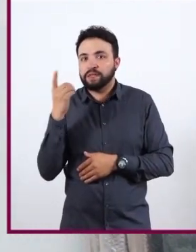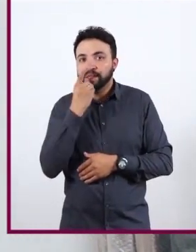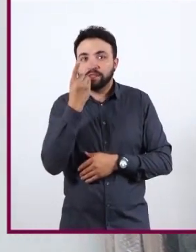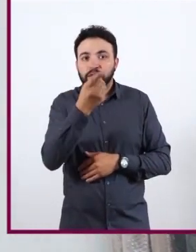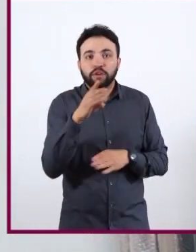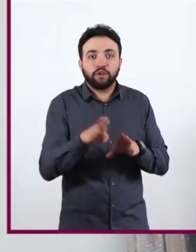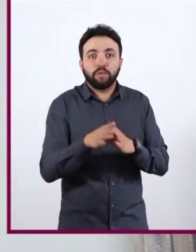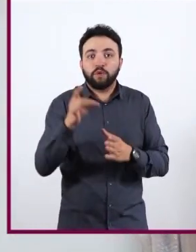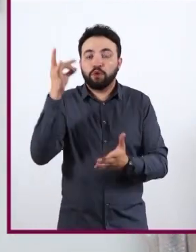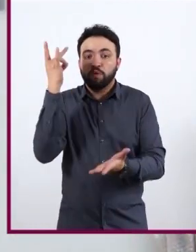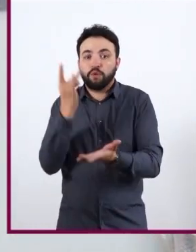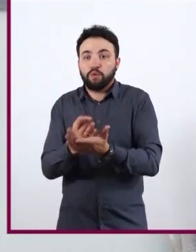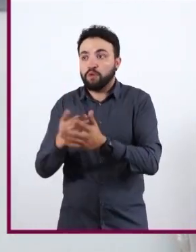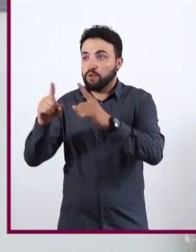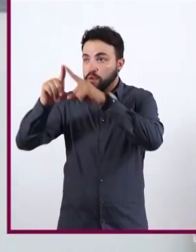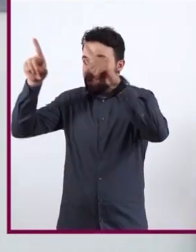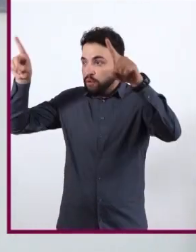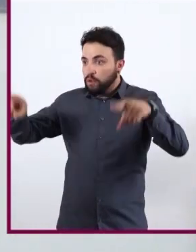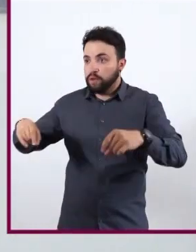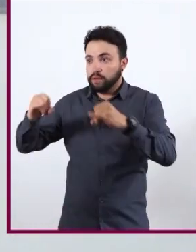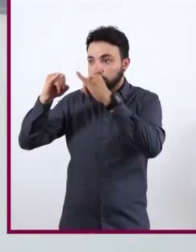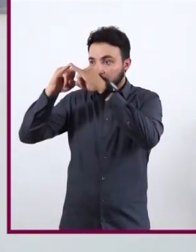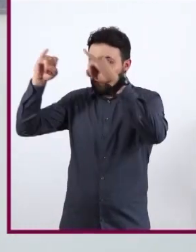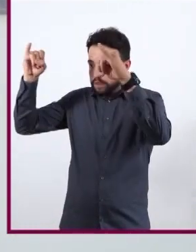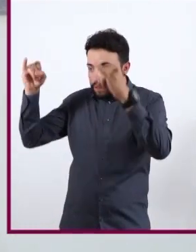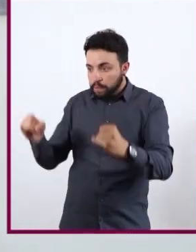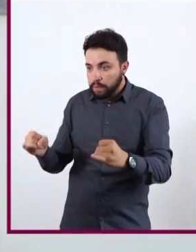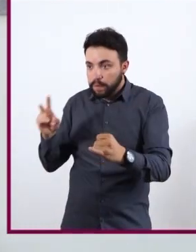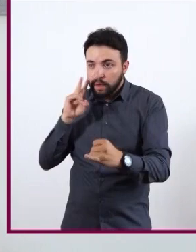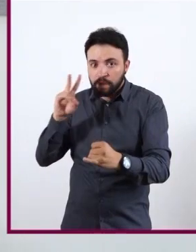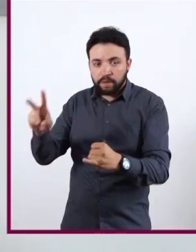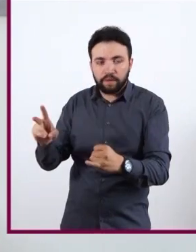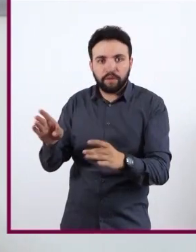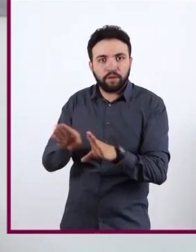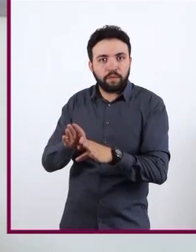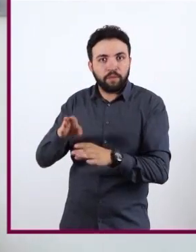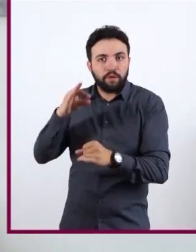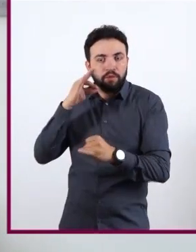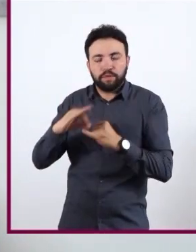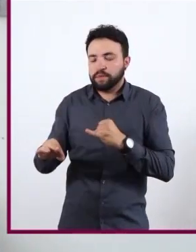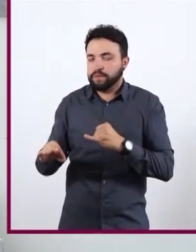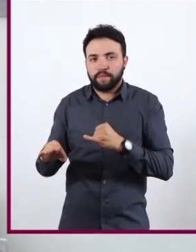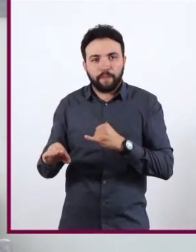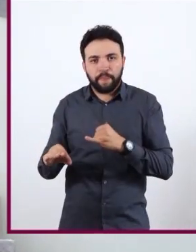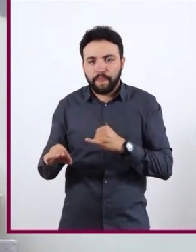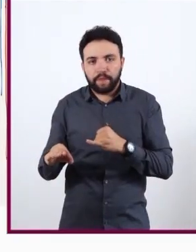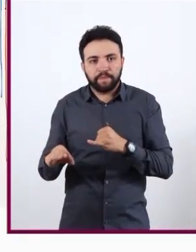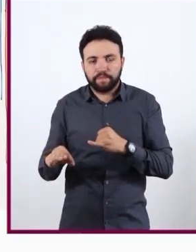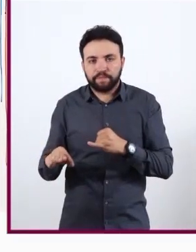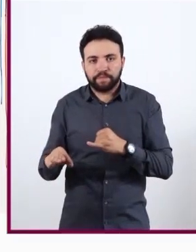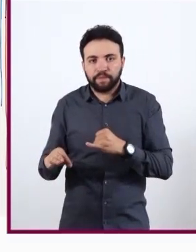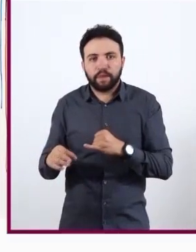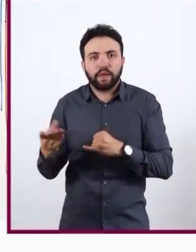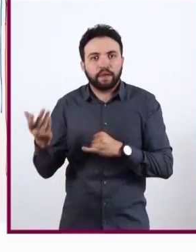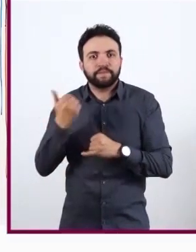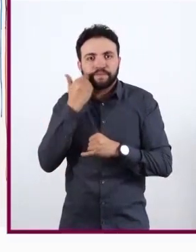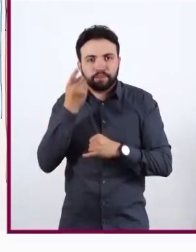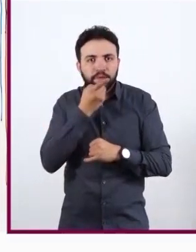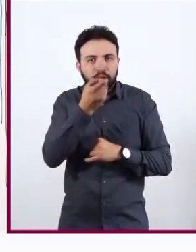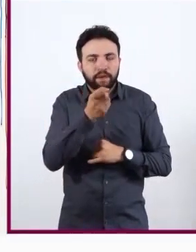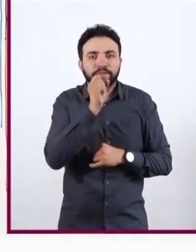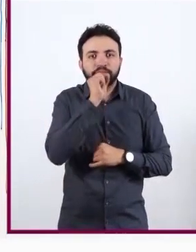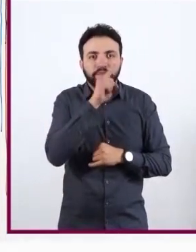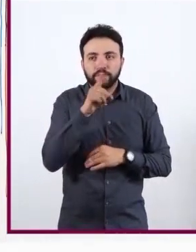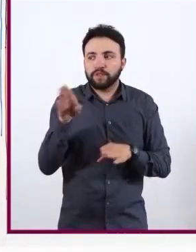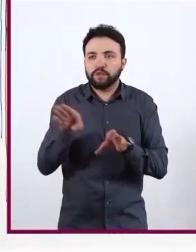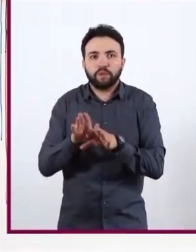el resultado final, ¿no? La imagen final, sea en un cuadro, una escultura o lo que fuera, sino que también